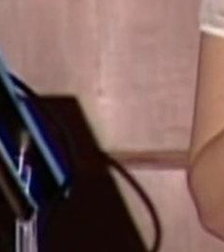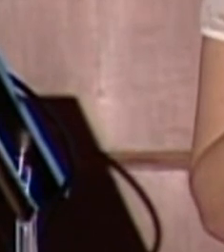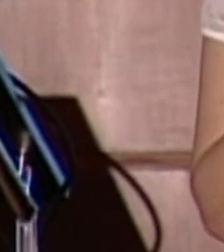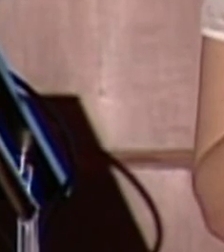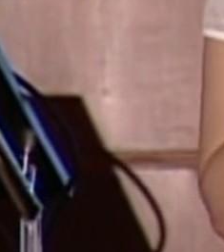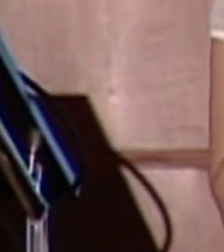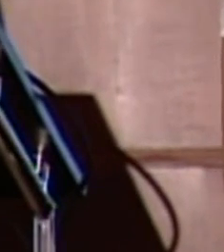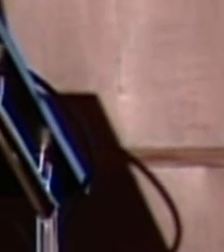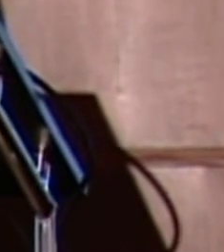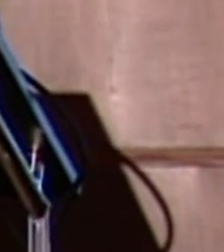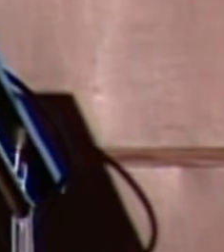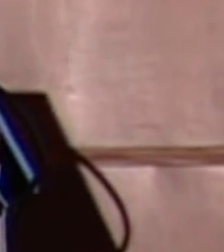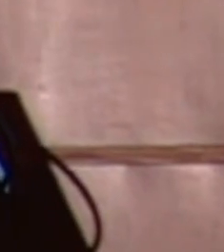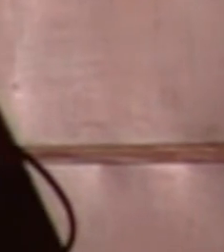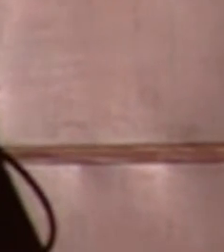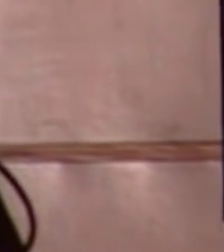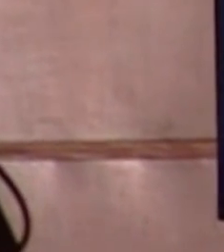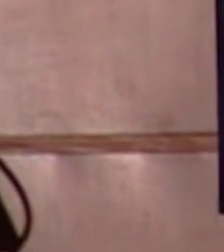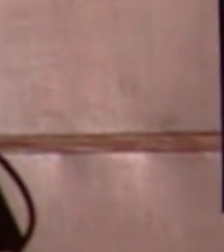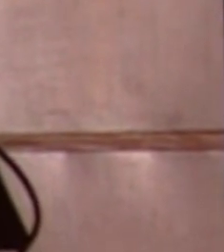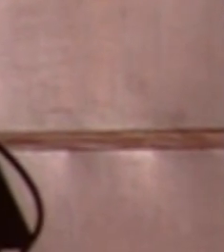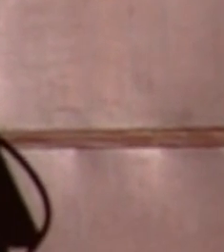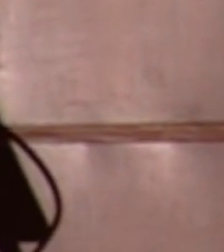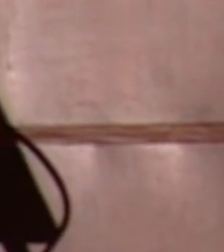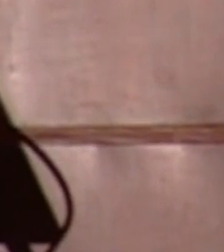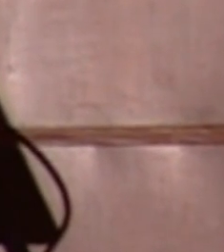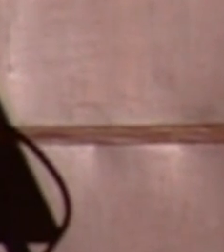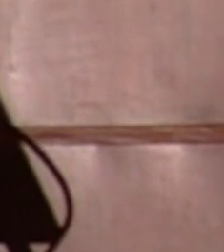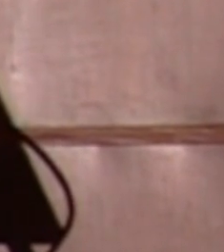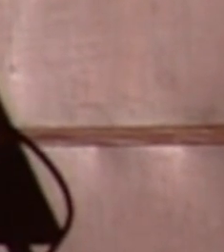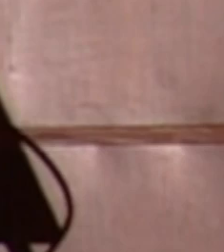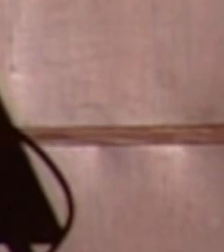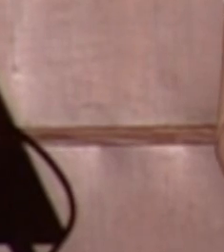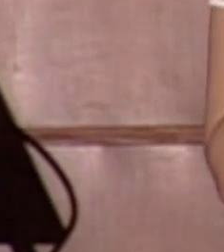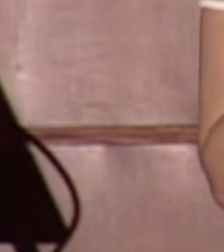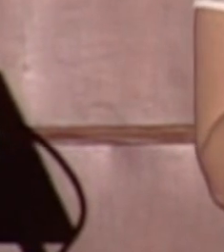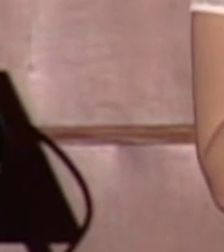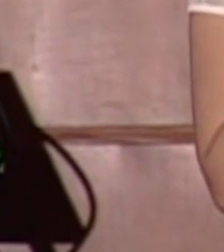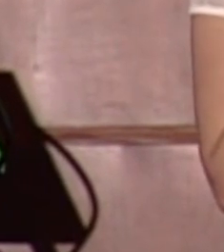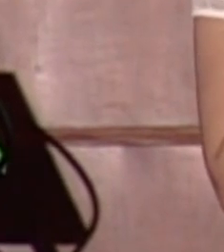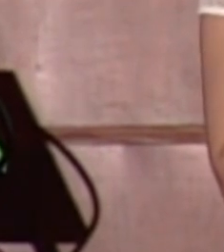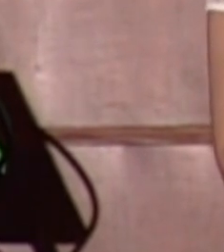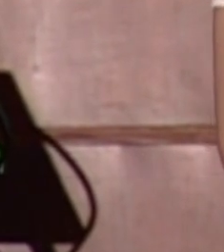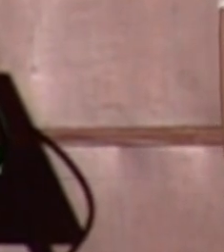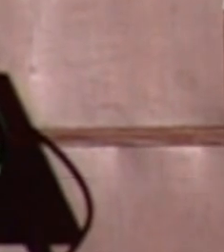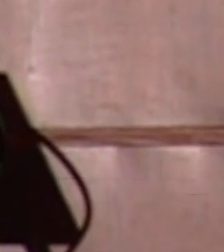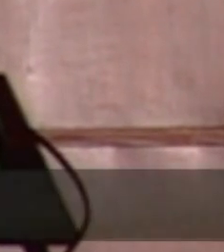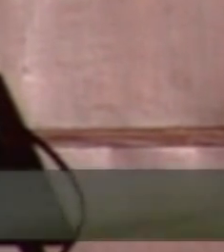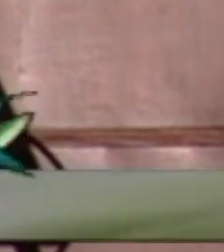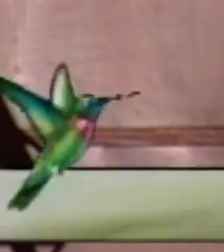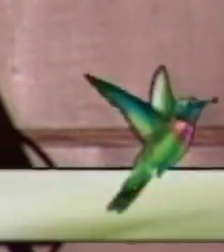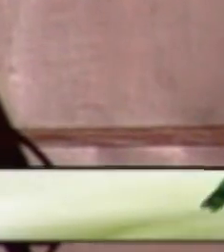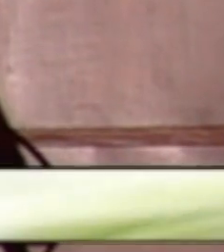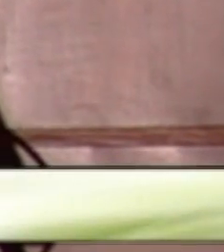Muy buenas tardes, bienvenidos y bienvenidas a estas conferencias de Nuestra Salud, un programa que lleva más de 8 años en el